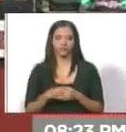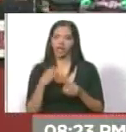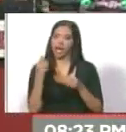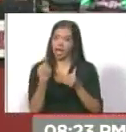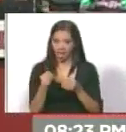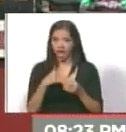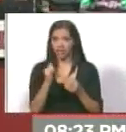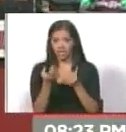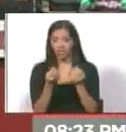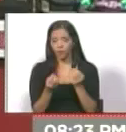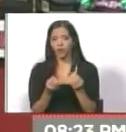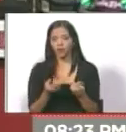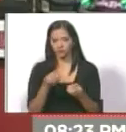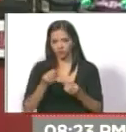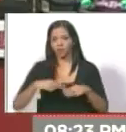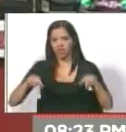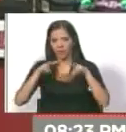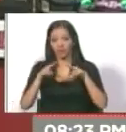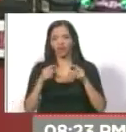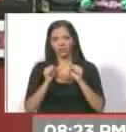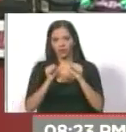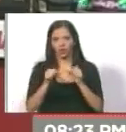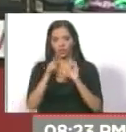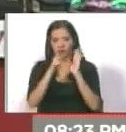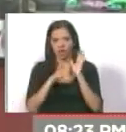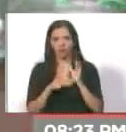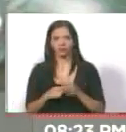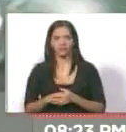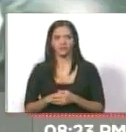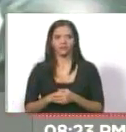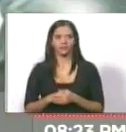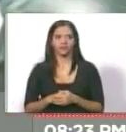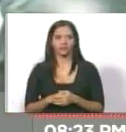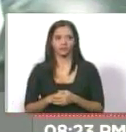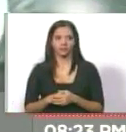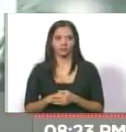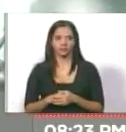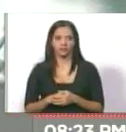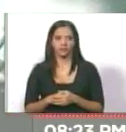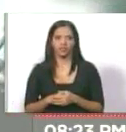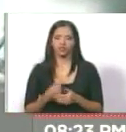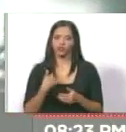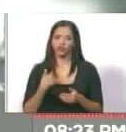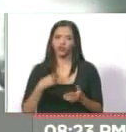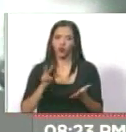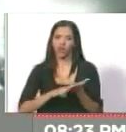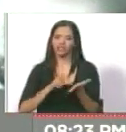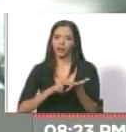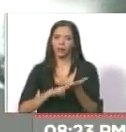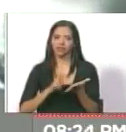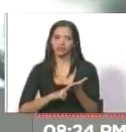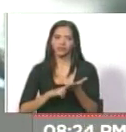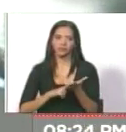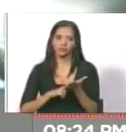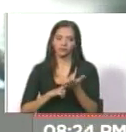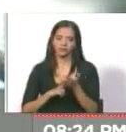vale la pena. Y después seguimos con el programa. Mándelo. Yo honestamente